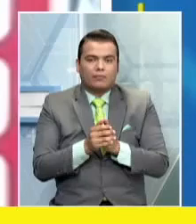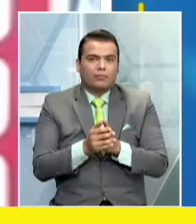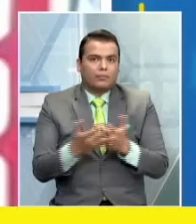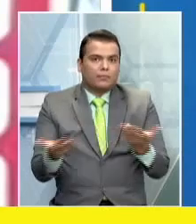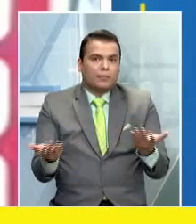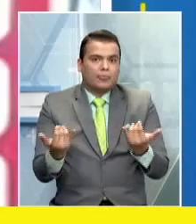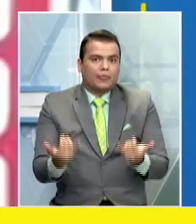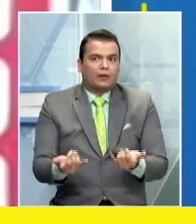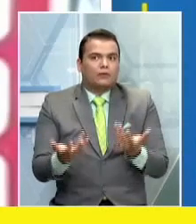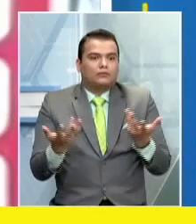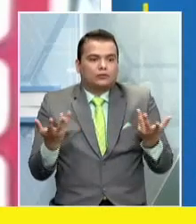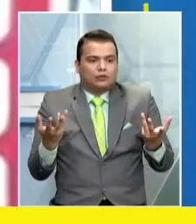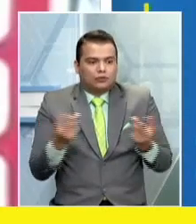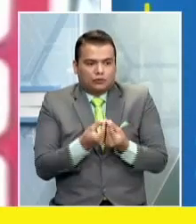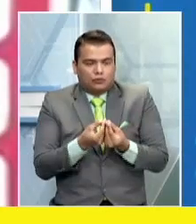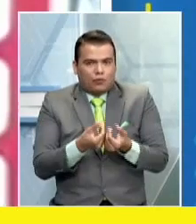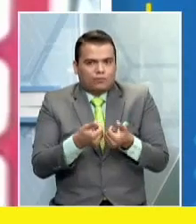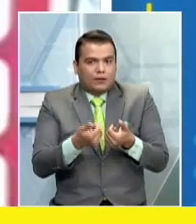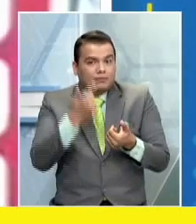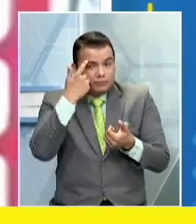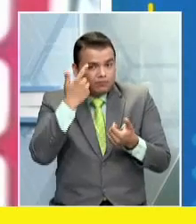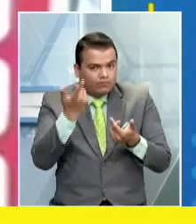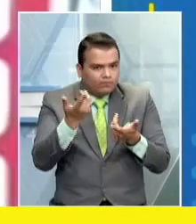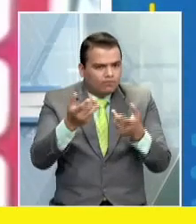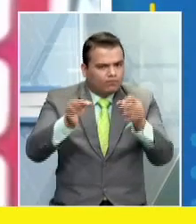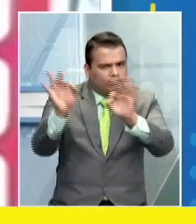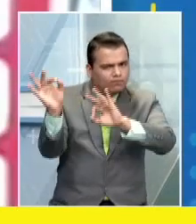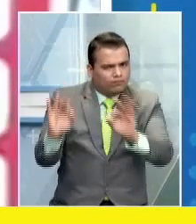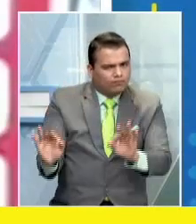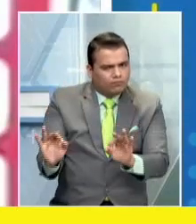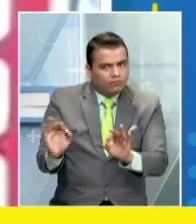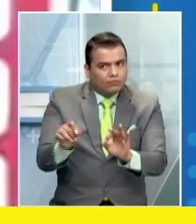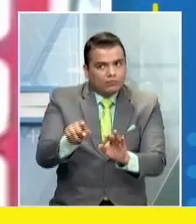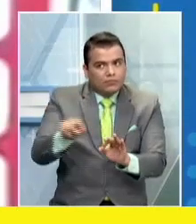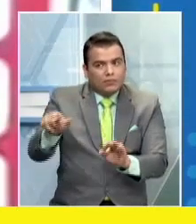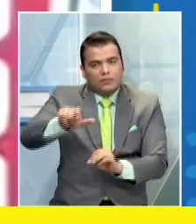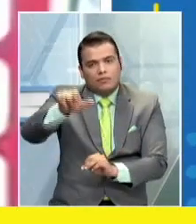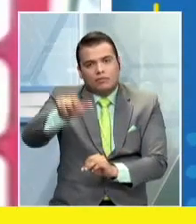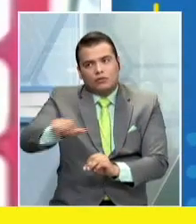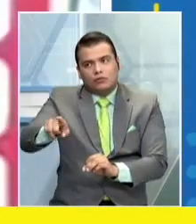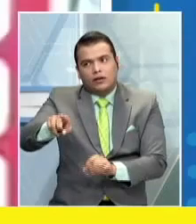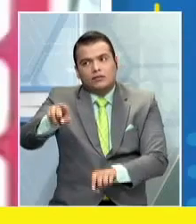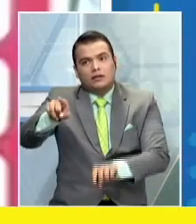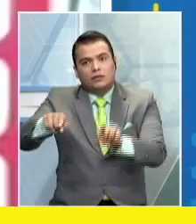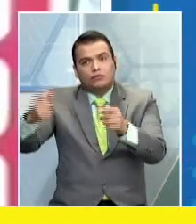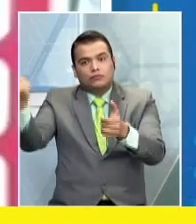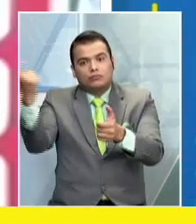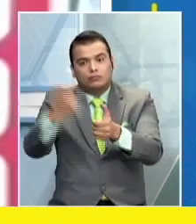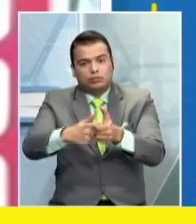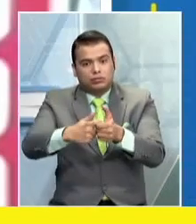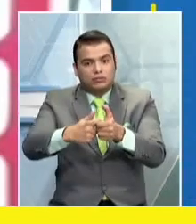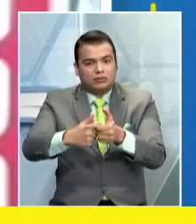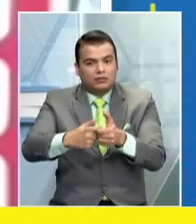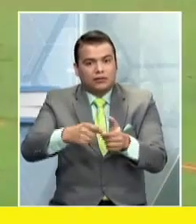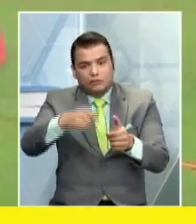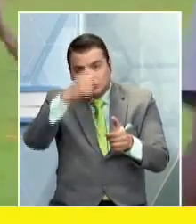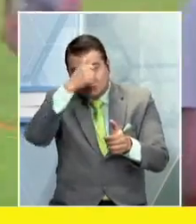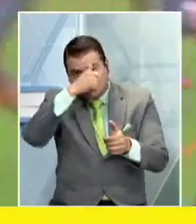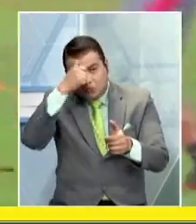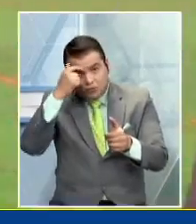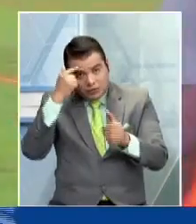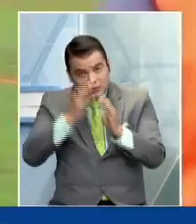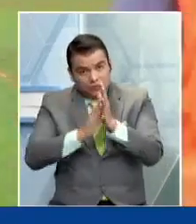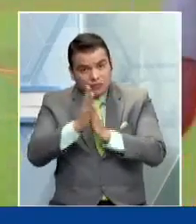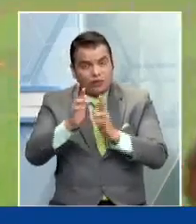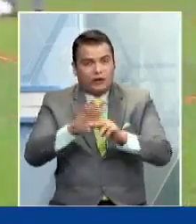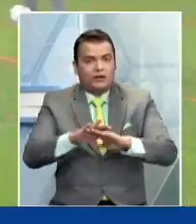Buscaremos el mejor armado y con mucha confianza en los jugadores que puedan actuar el día domingo.